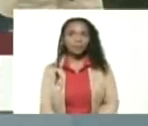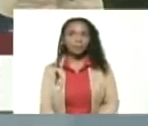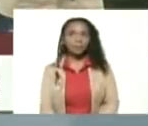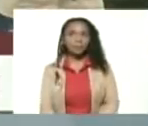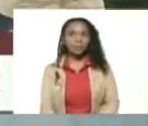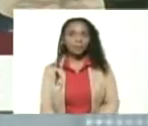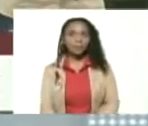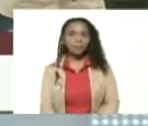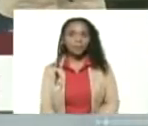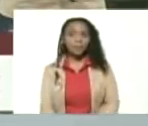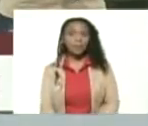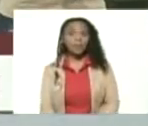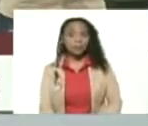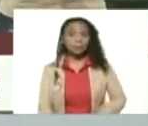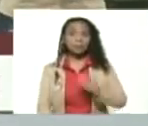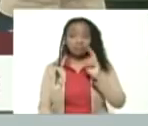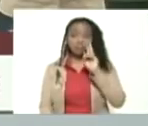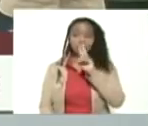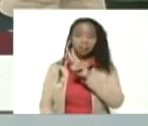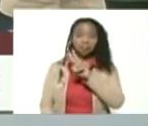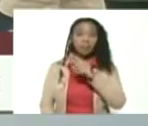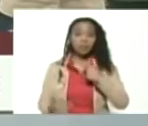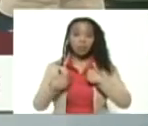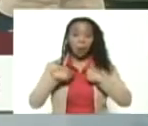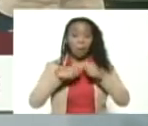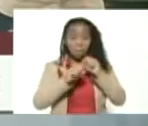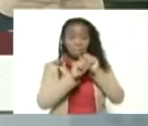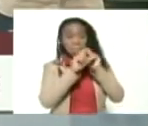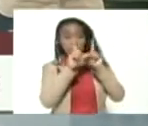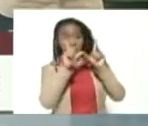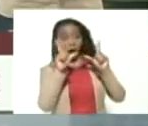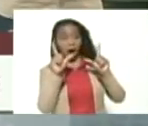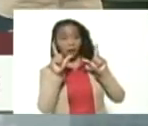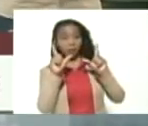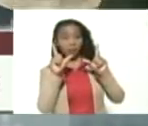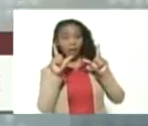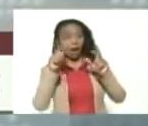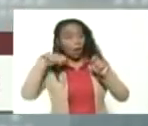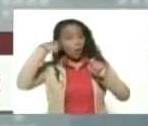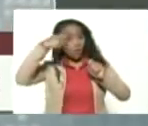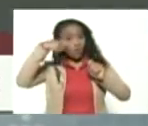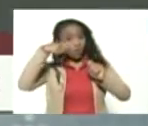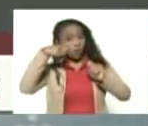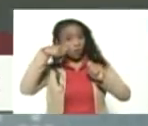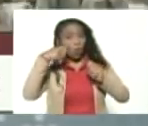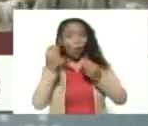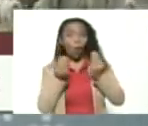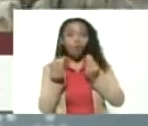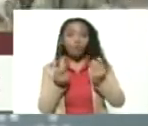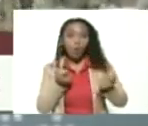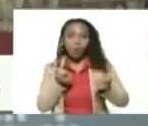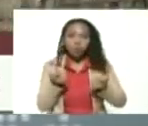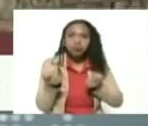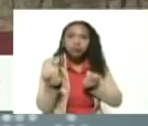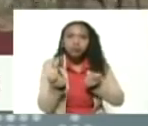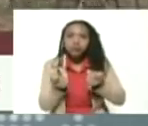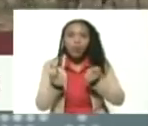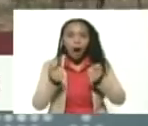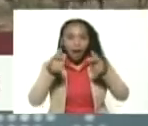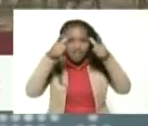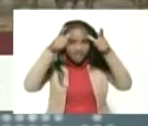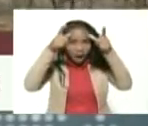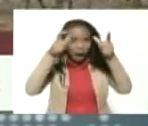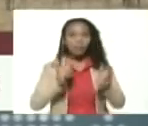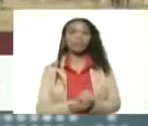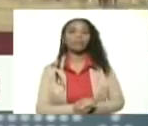Bueno, estamos observando, mira, maravillado, las imágenes precisamente cómo controlan la vaca